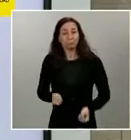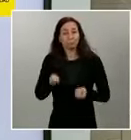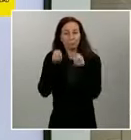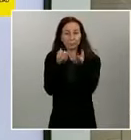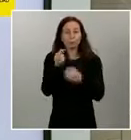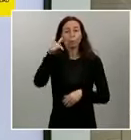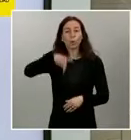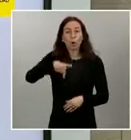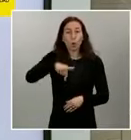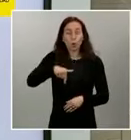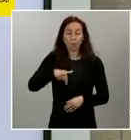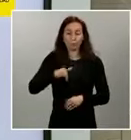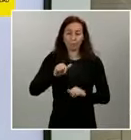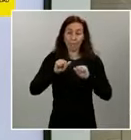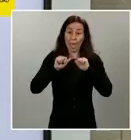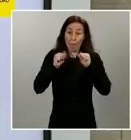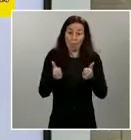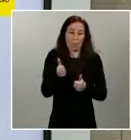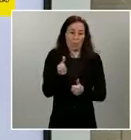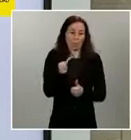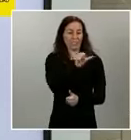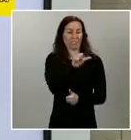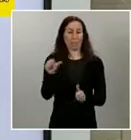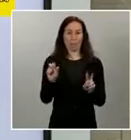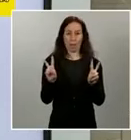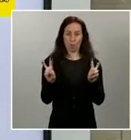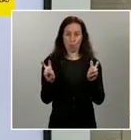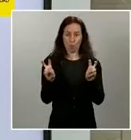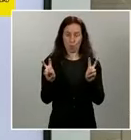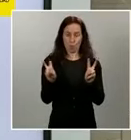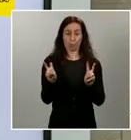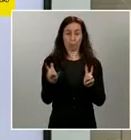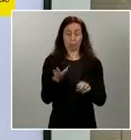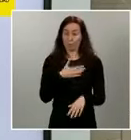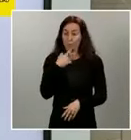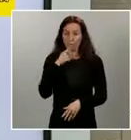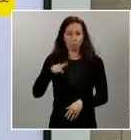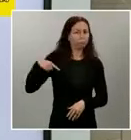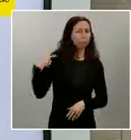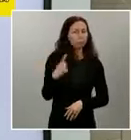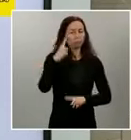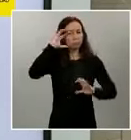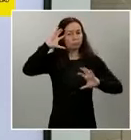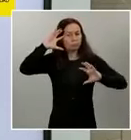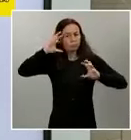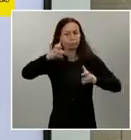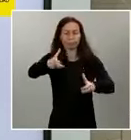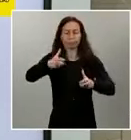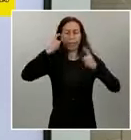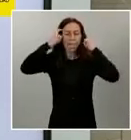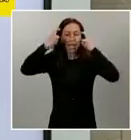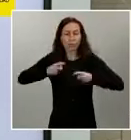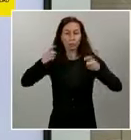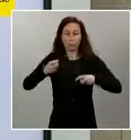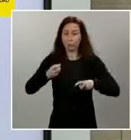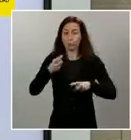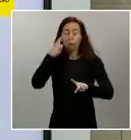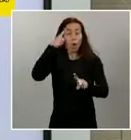empezamos una nueva semana de esfuerzo continuado para vencer a nuestro virus querido